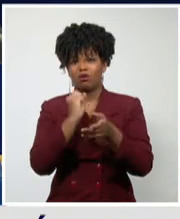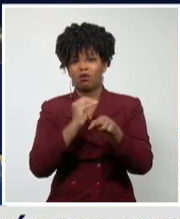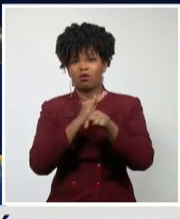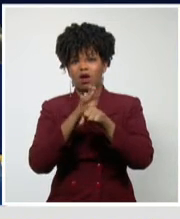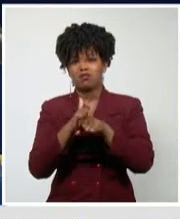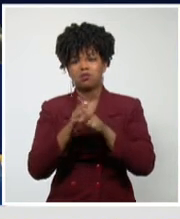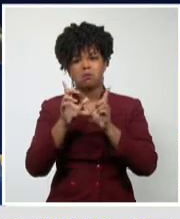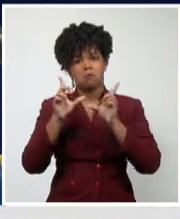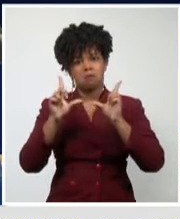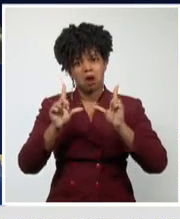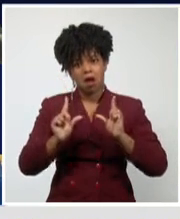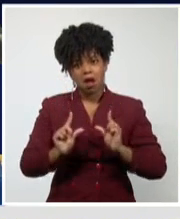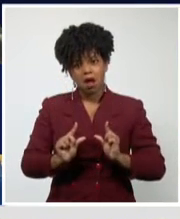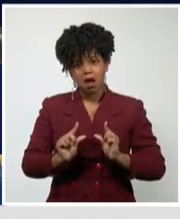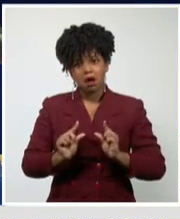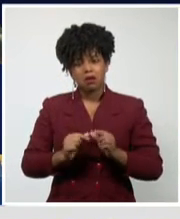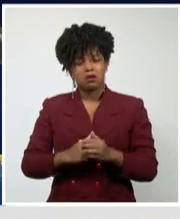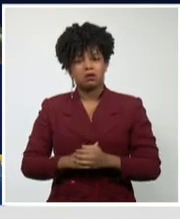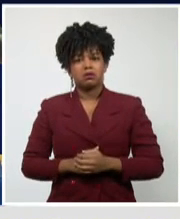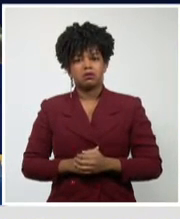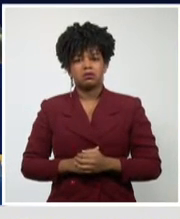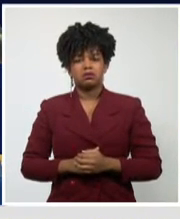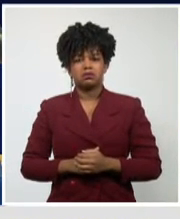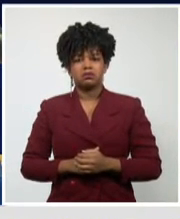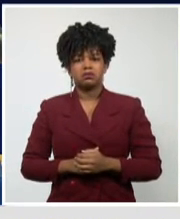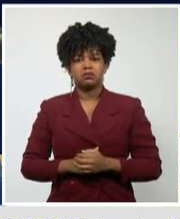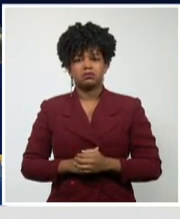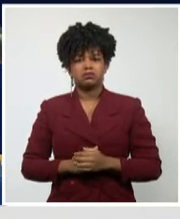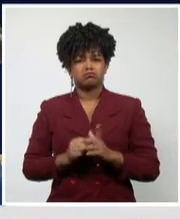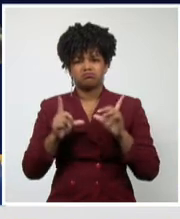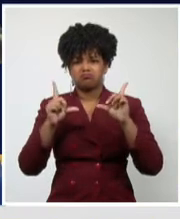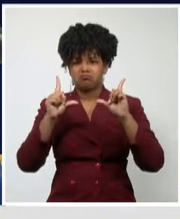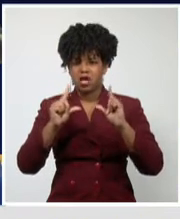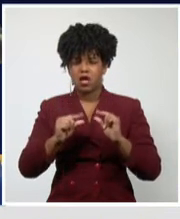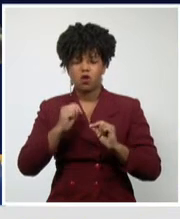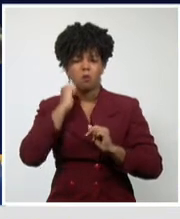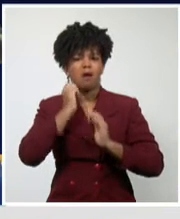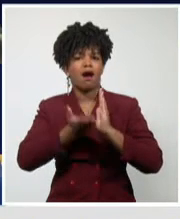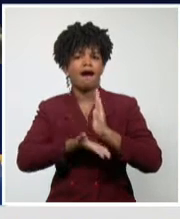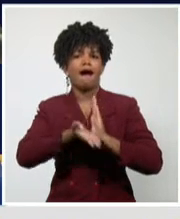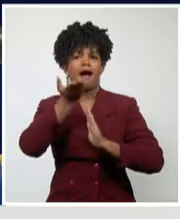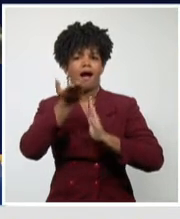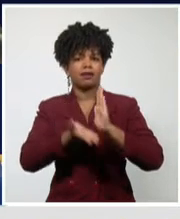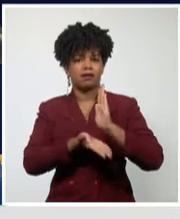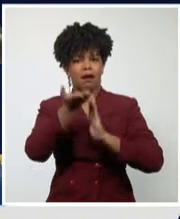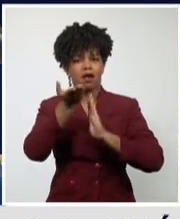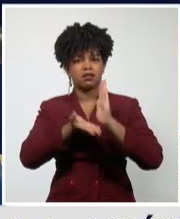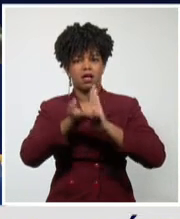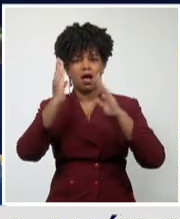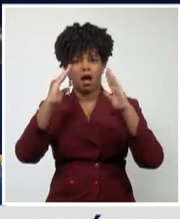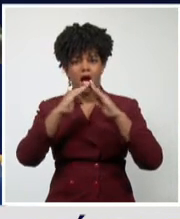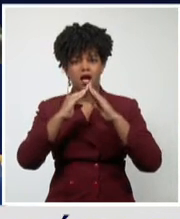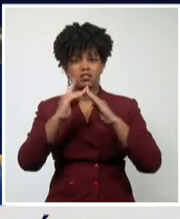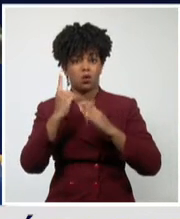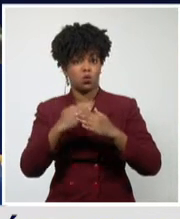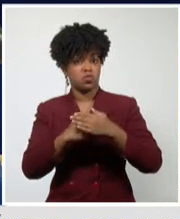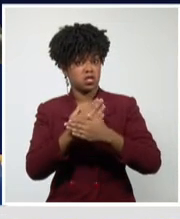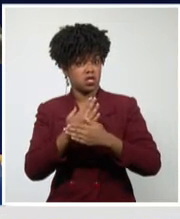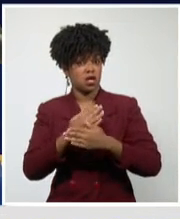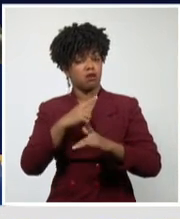casos confirmados muy inferior a las altas que se dan en el día, lo cual es